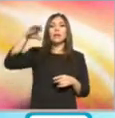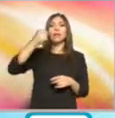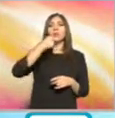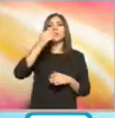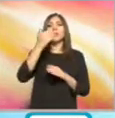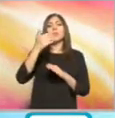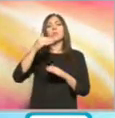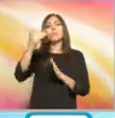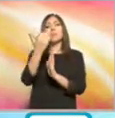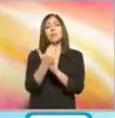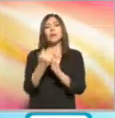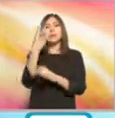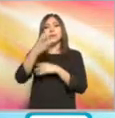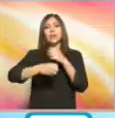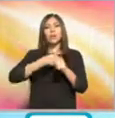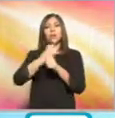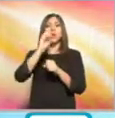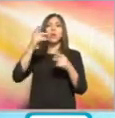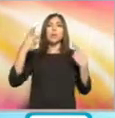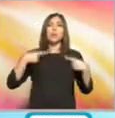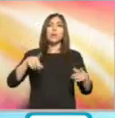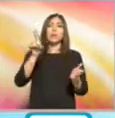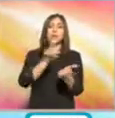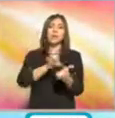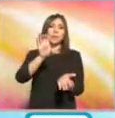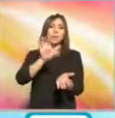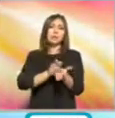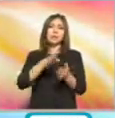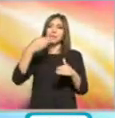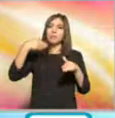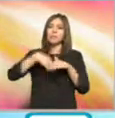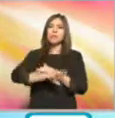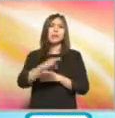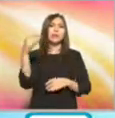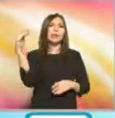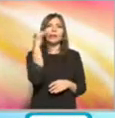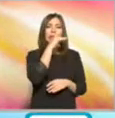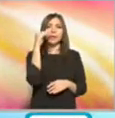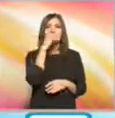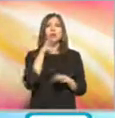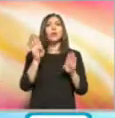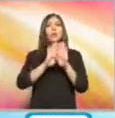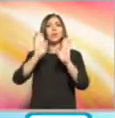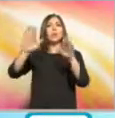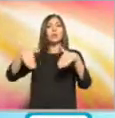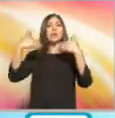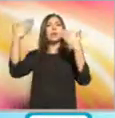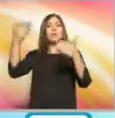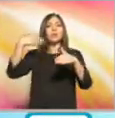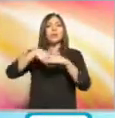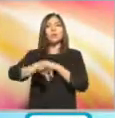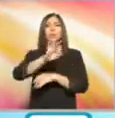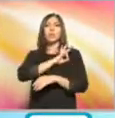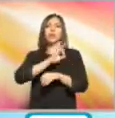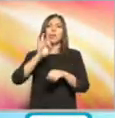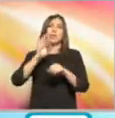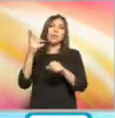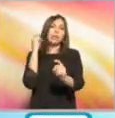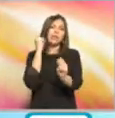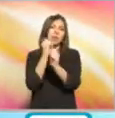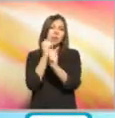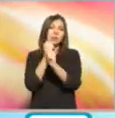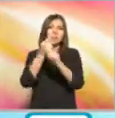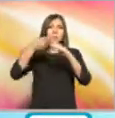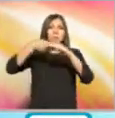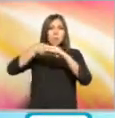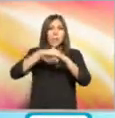y personas con discapacidad, como siempre manejamos, entrada libre. Muy bien. ¿Cómo llegan? Pueden llegar por transporte público, por los